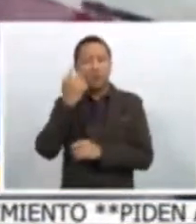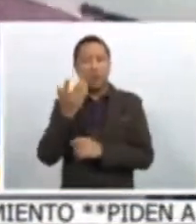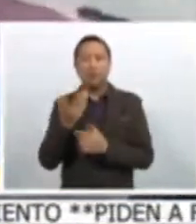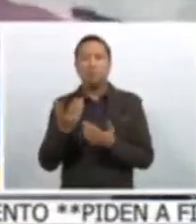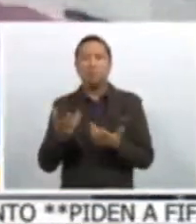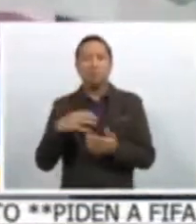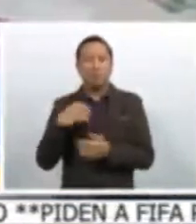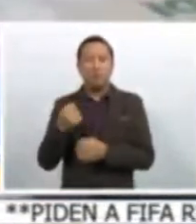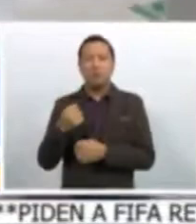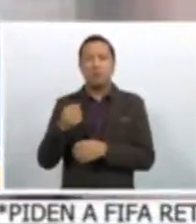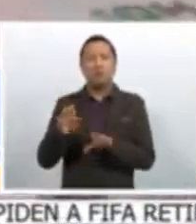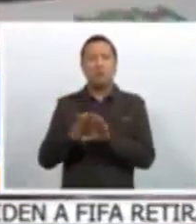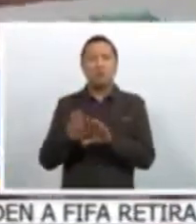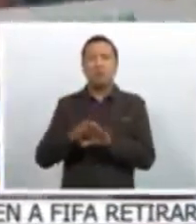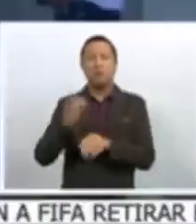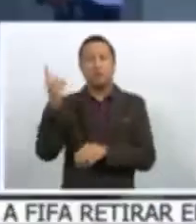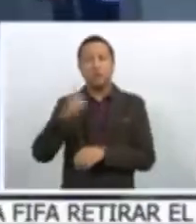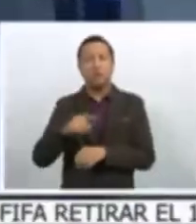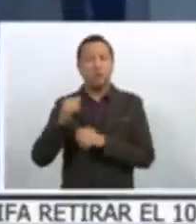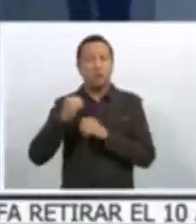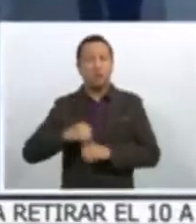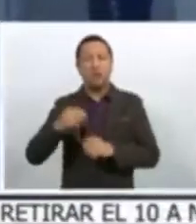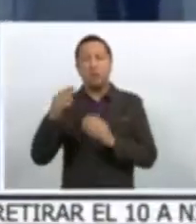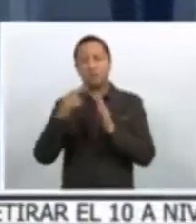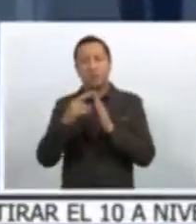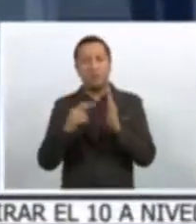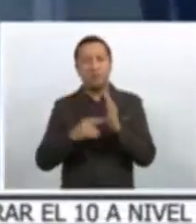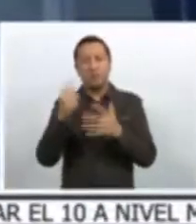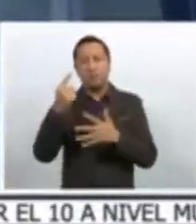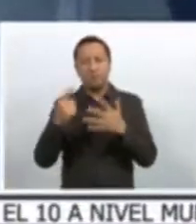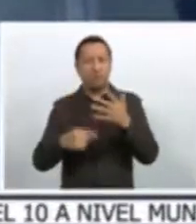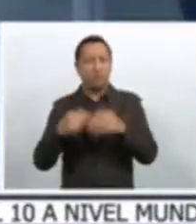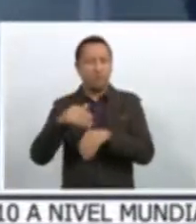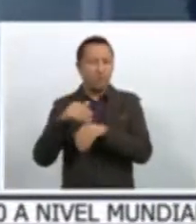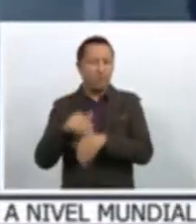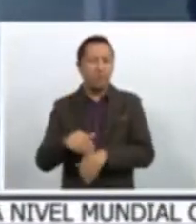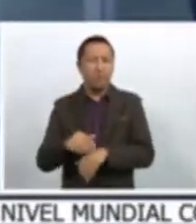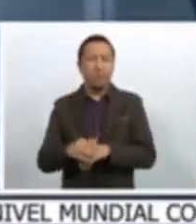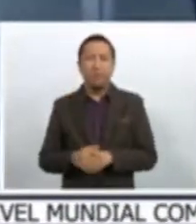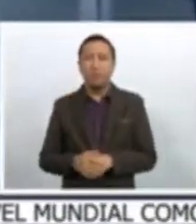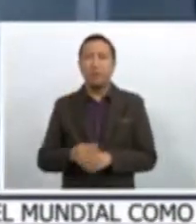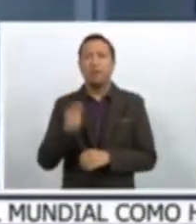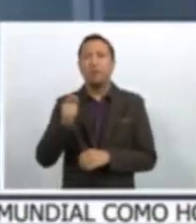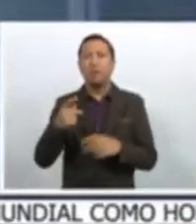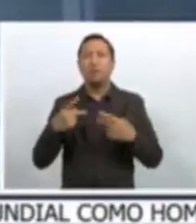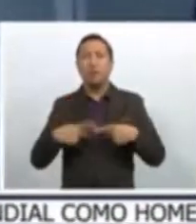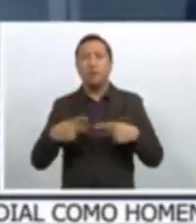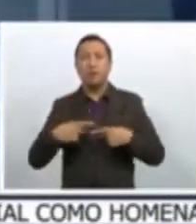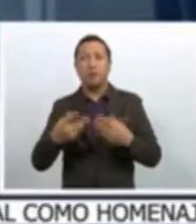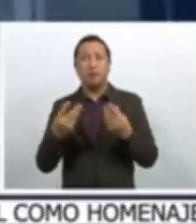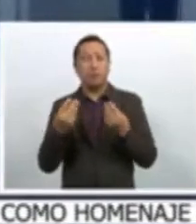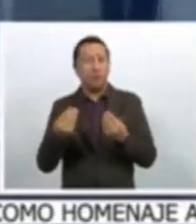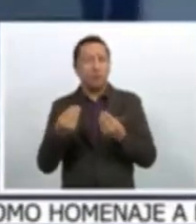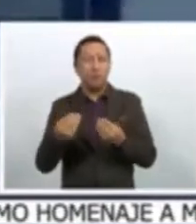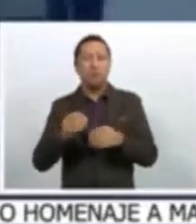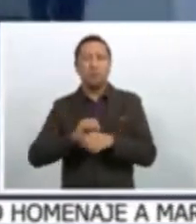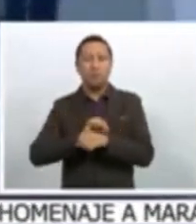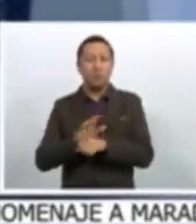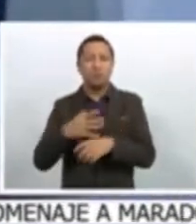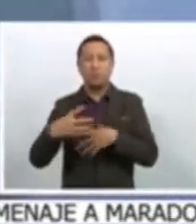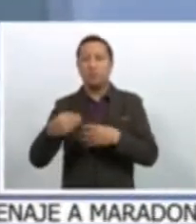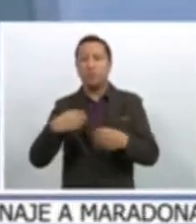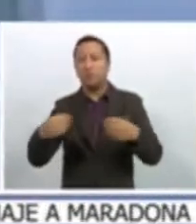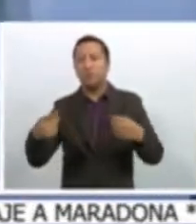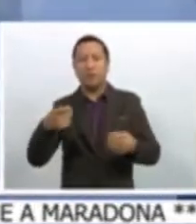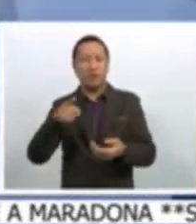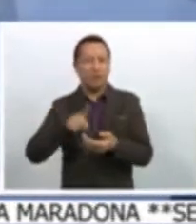emitidas por las autoridades sanitarias en relación a la nueva normalidad, que van dirigidas a evitar más contagios y a la propagación del virus en el